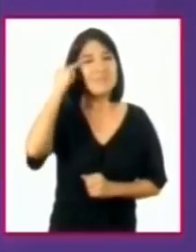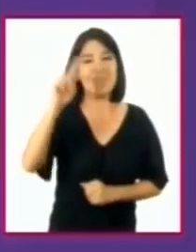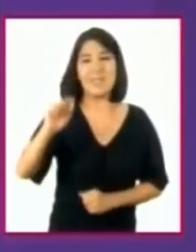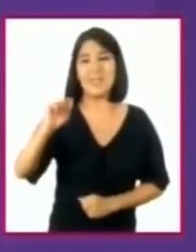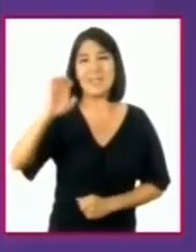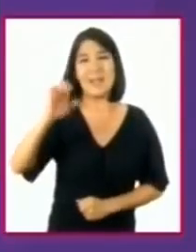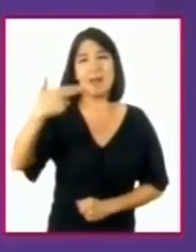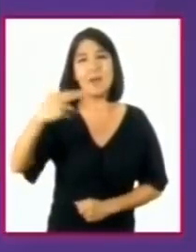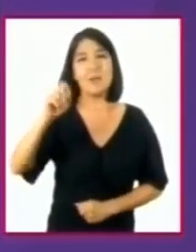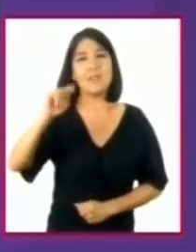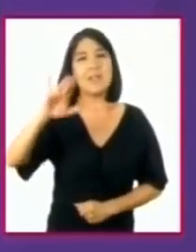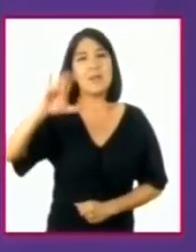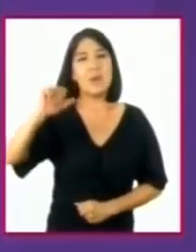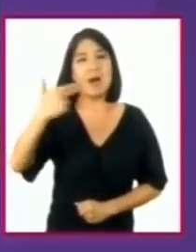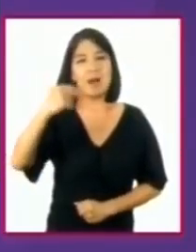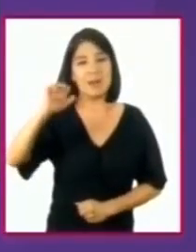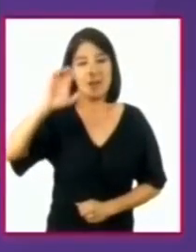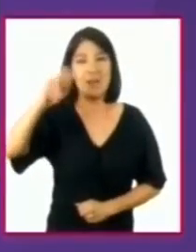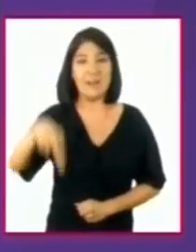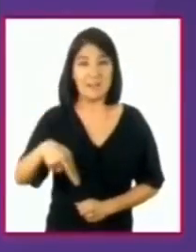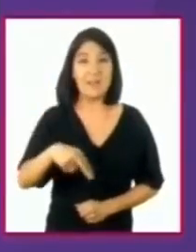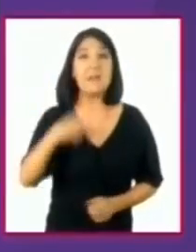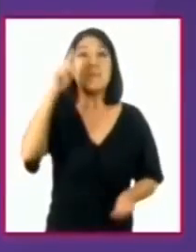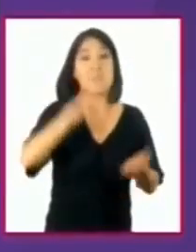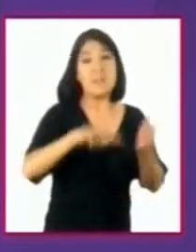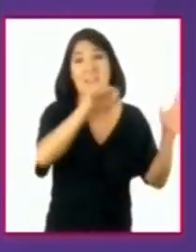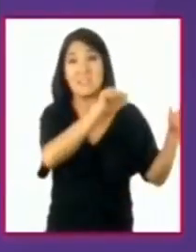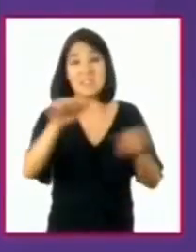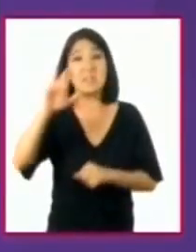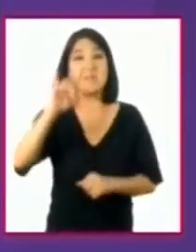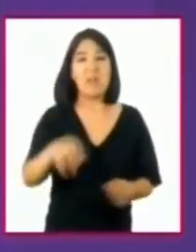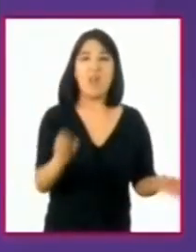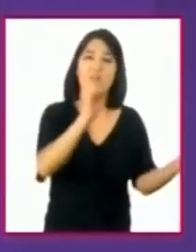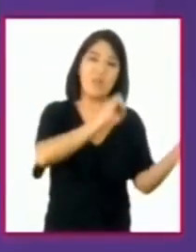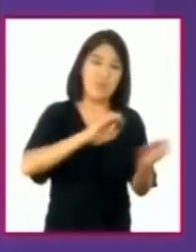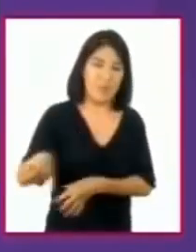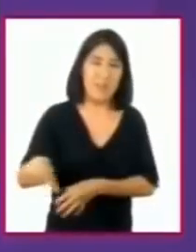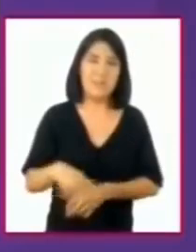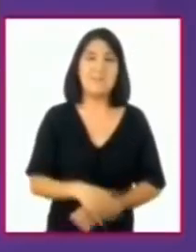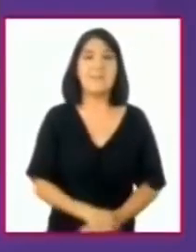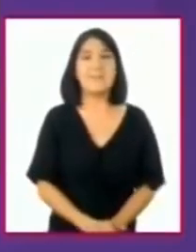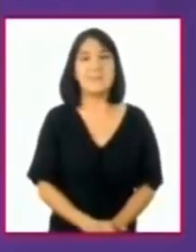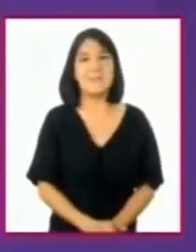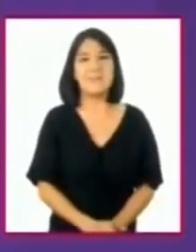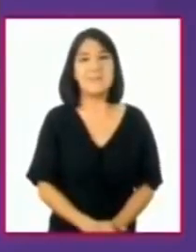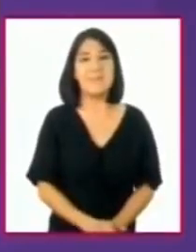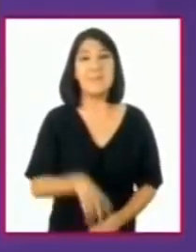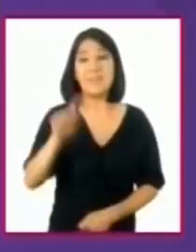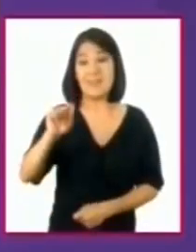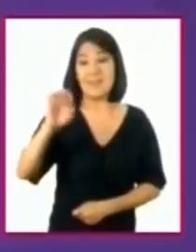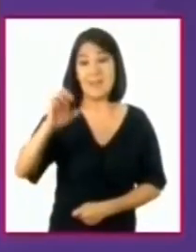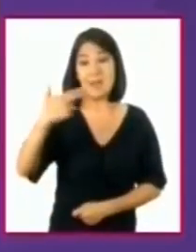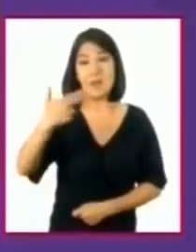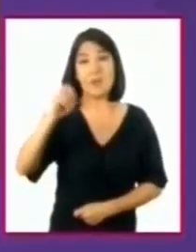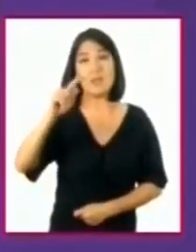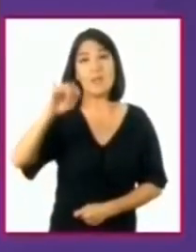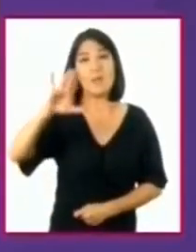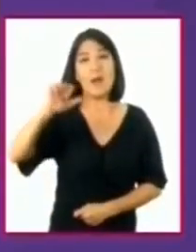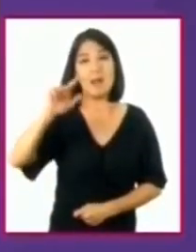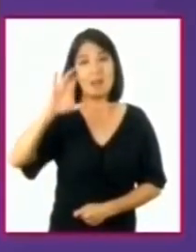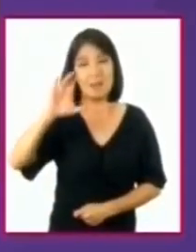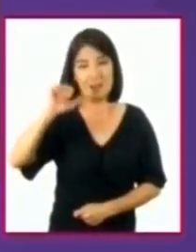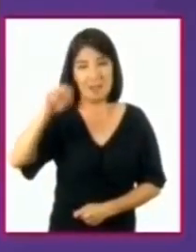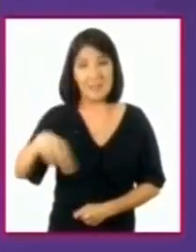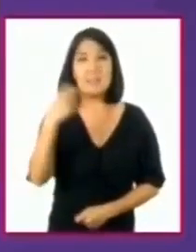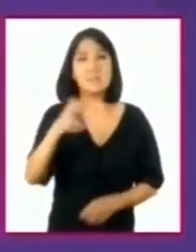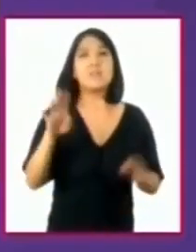era y fue abandonada en el año 650 de nuestra era. Teotihuacán llegó a convertirse en la